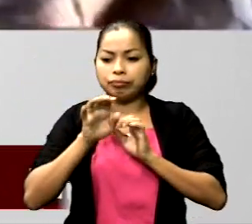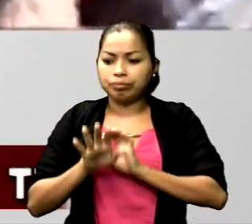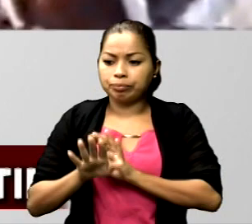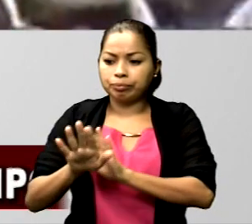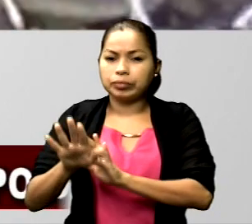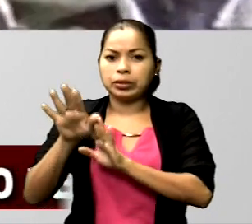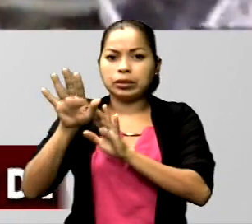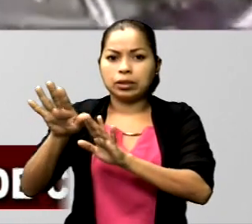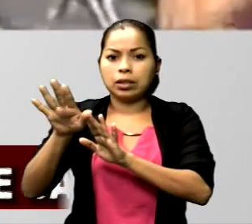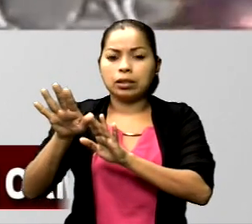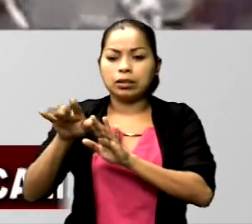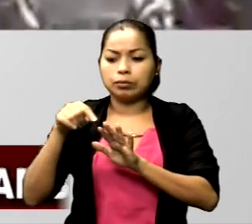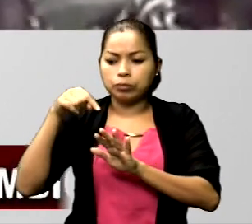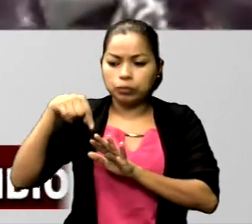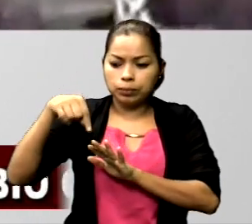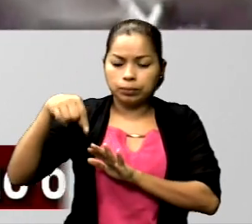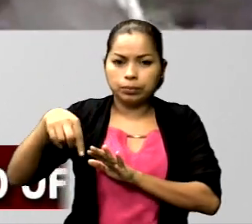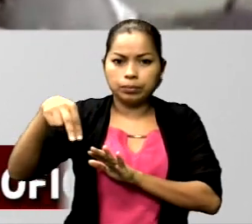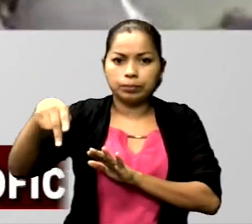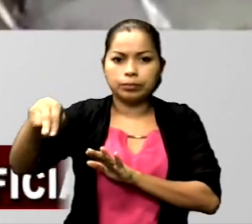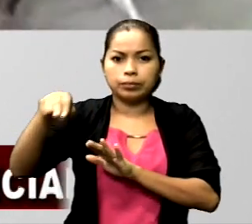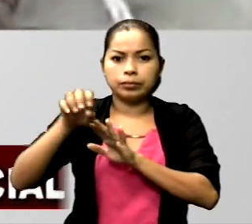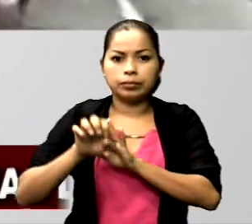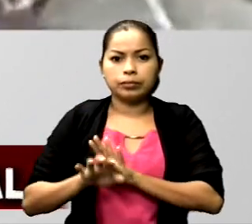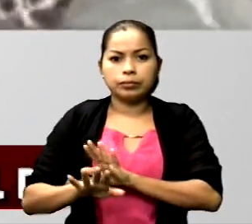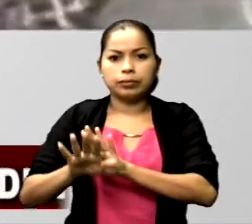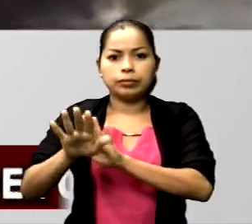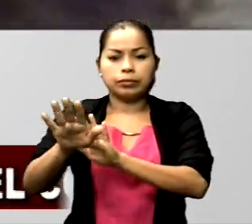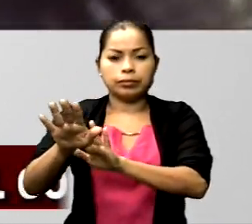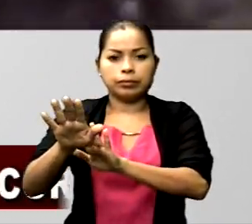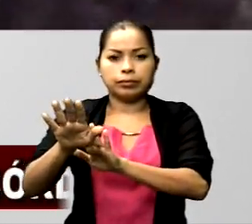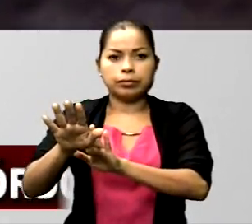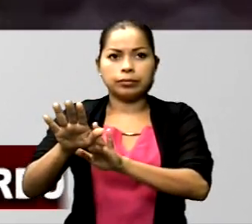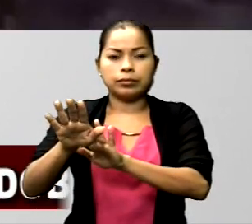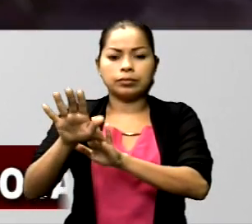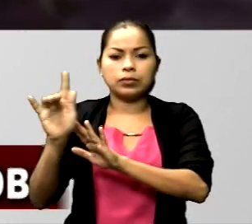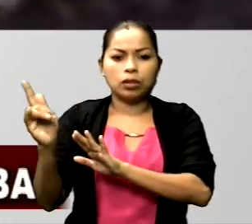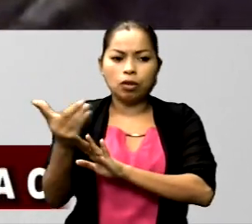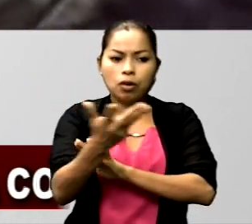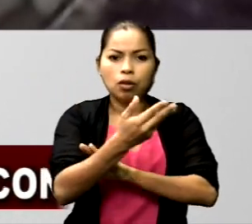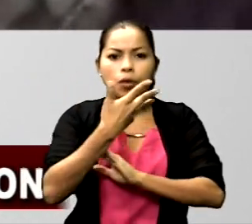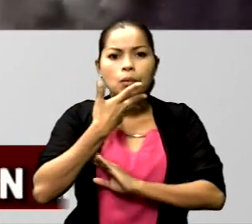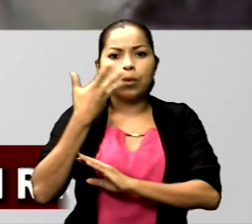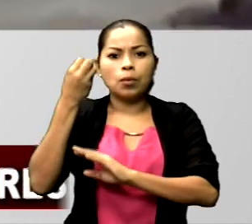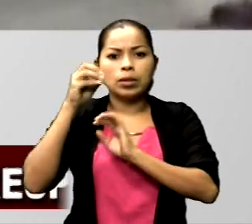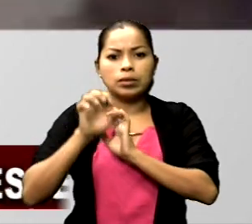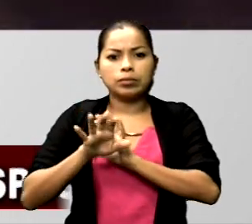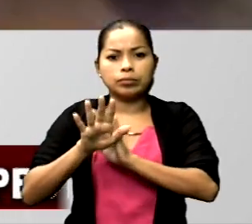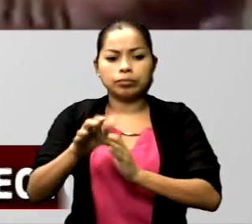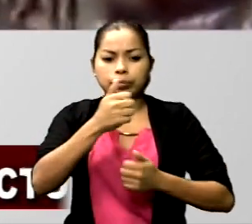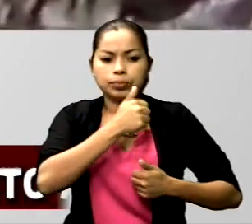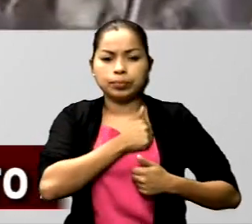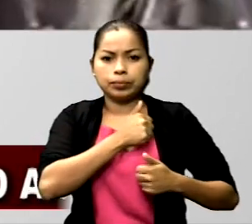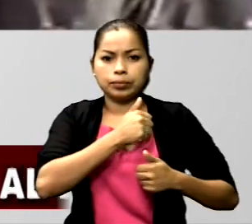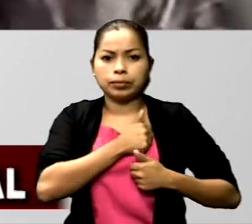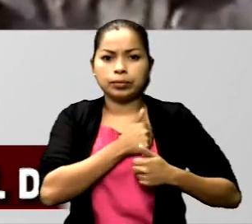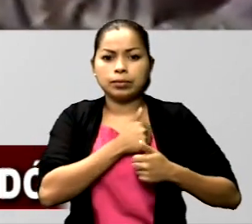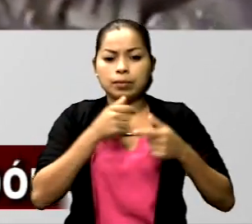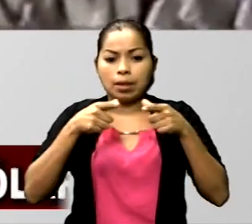el repliegue táctico que movilizaba a los combatientes